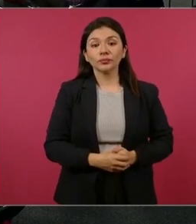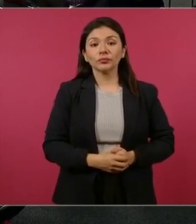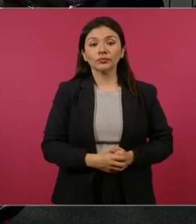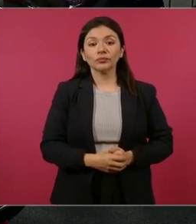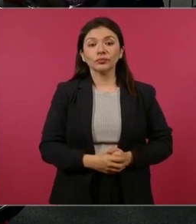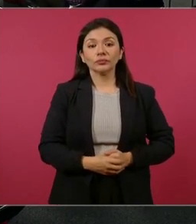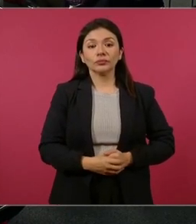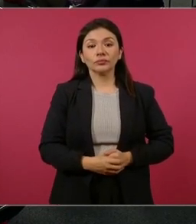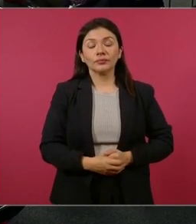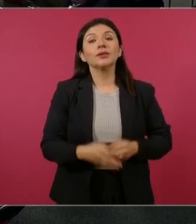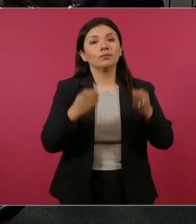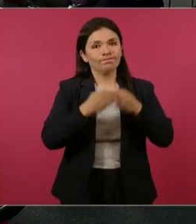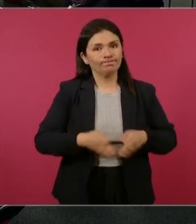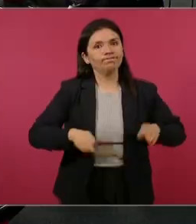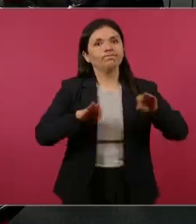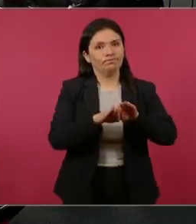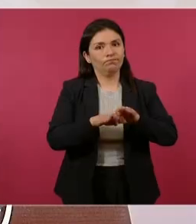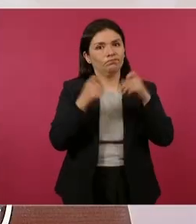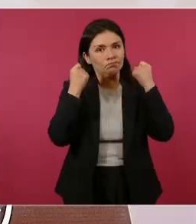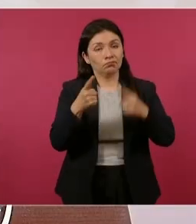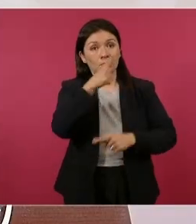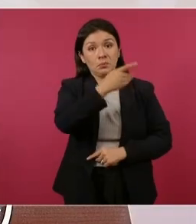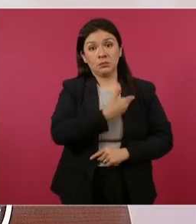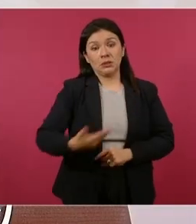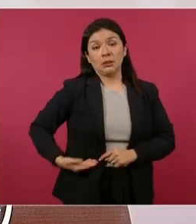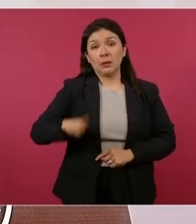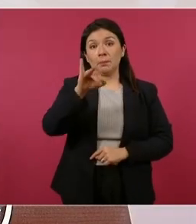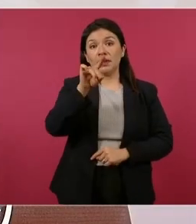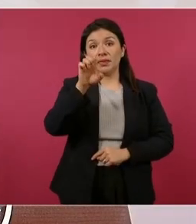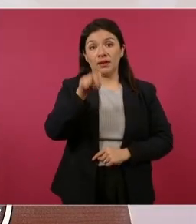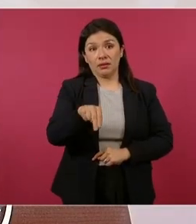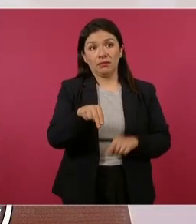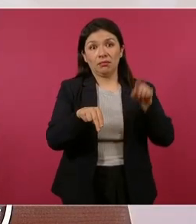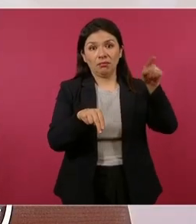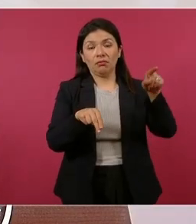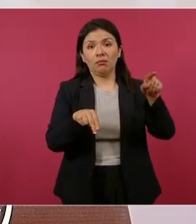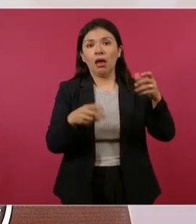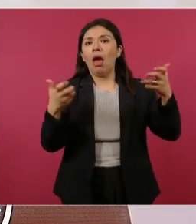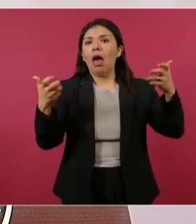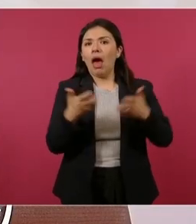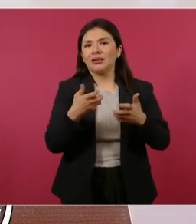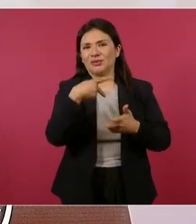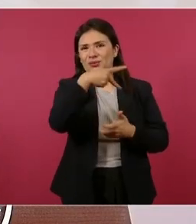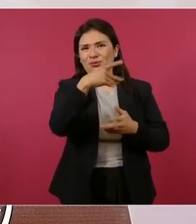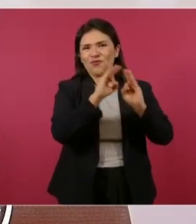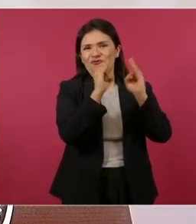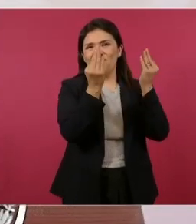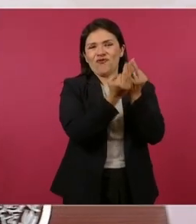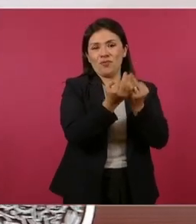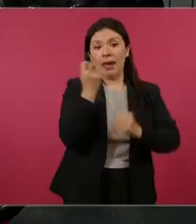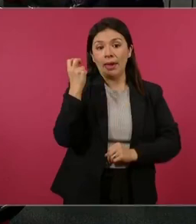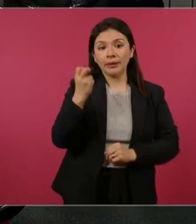Es importante reconocer que el presidente Biden creó este mecanismo